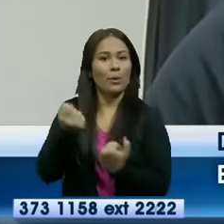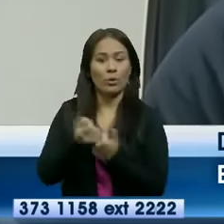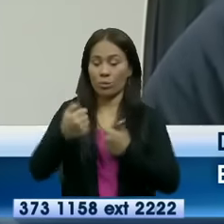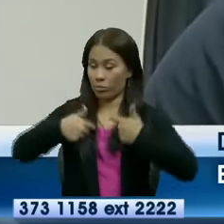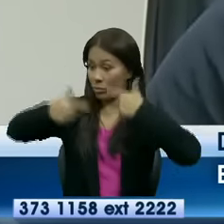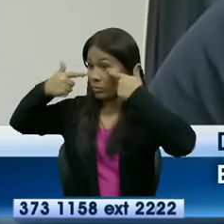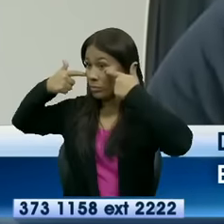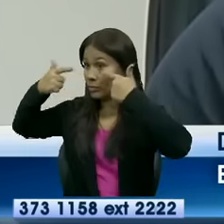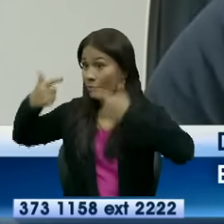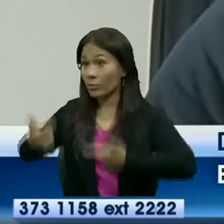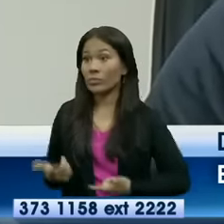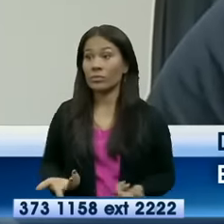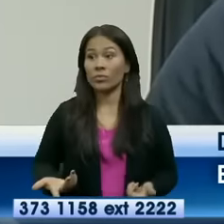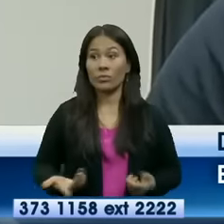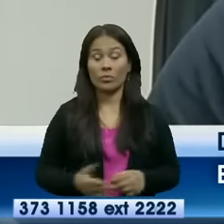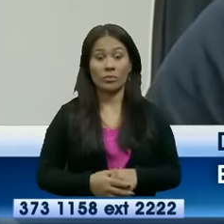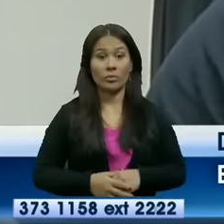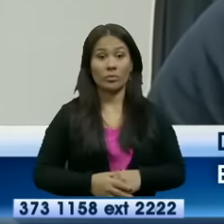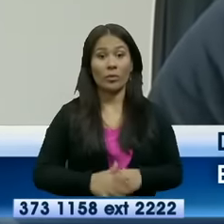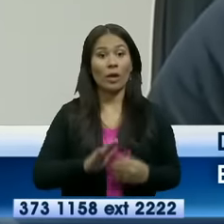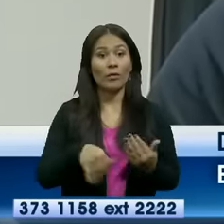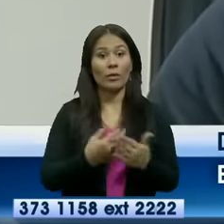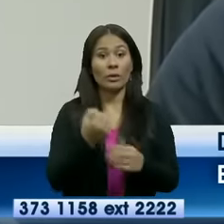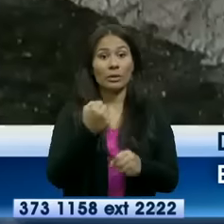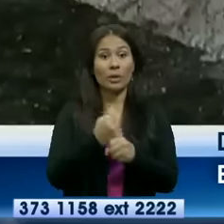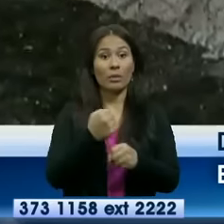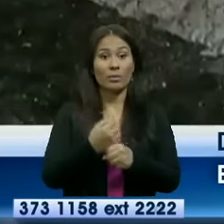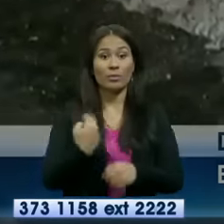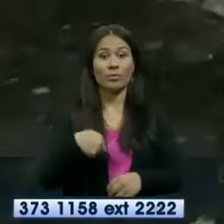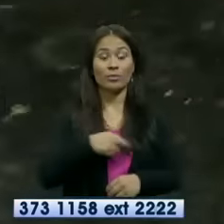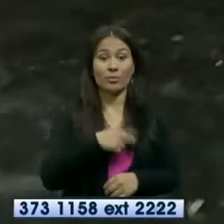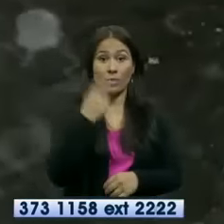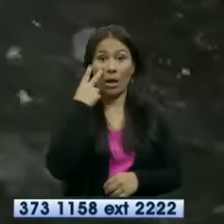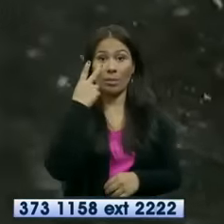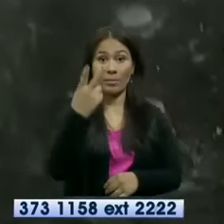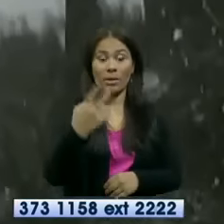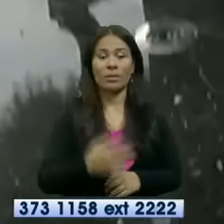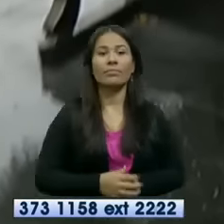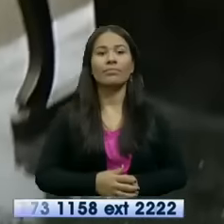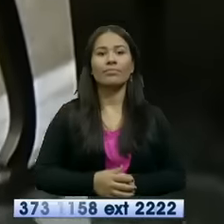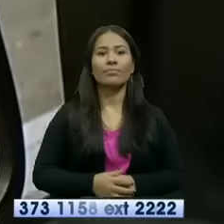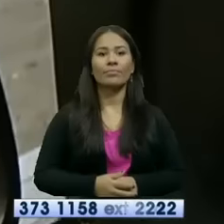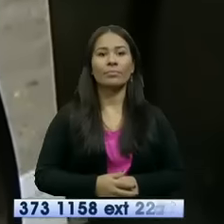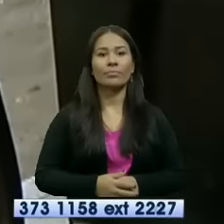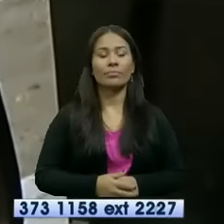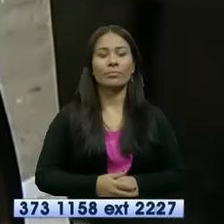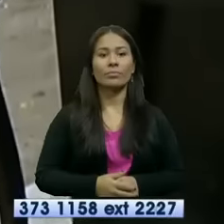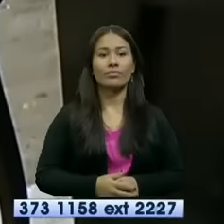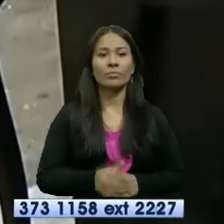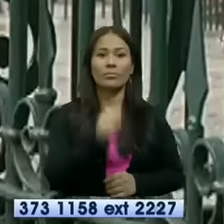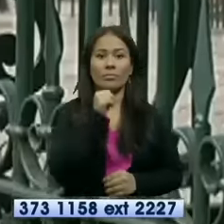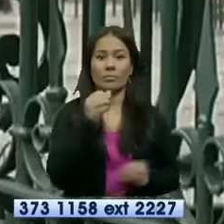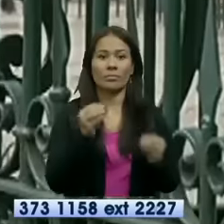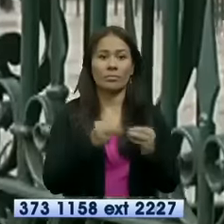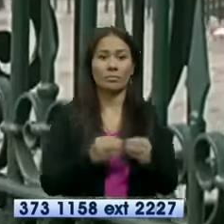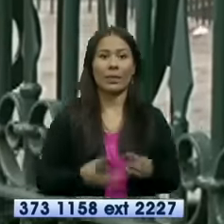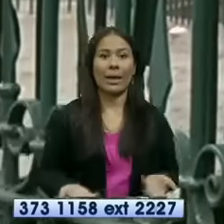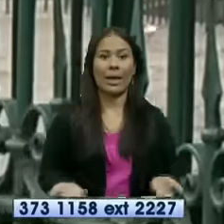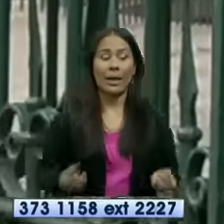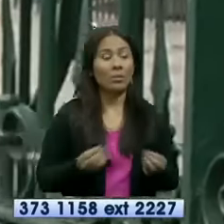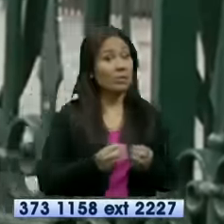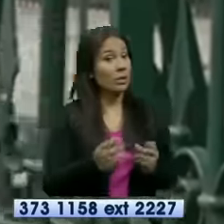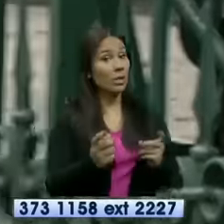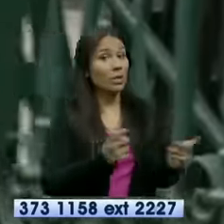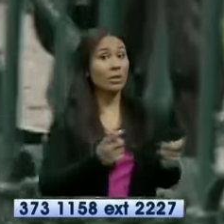ciudadanía, va a ser infructuosa toda la labor que realicemos. Frente a este suceso que al parecer no está aislado, se toman nuevas medidas